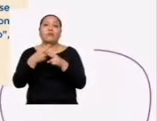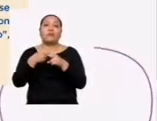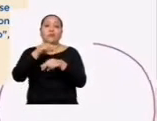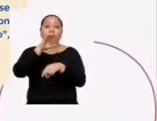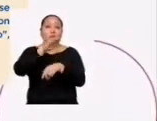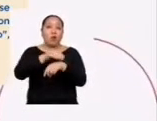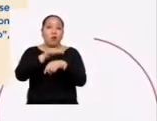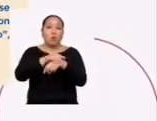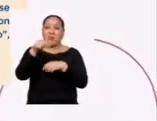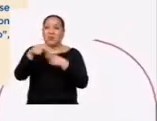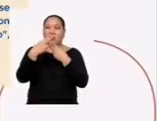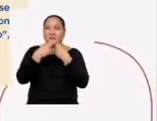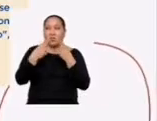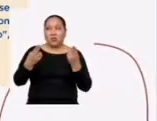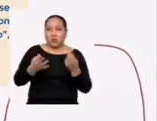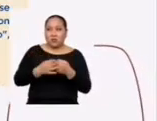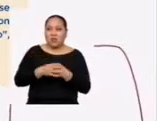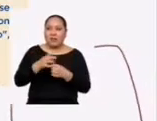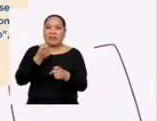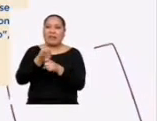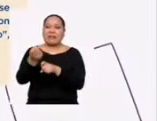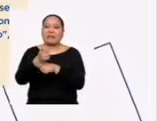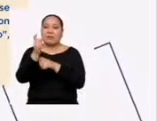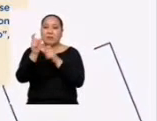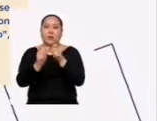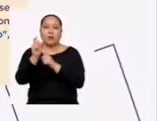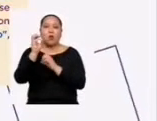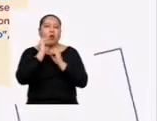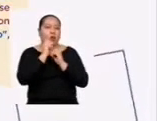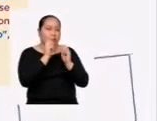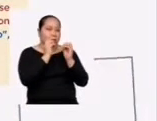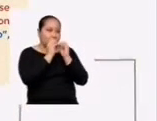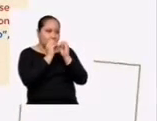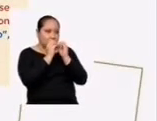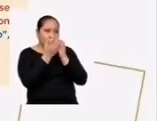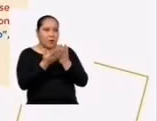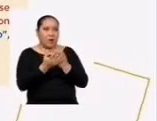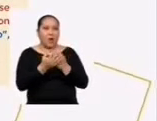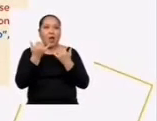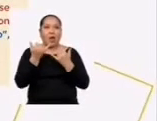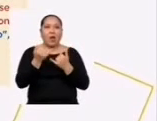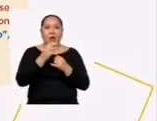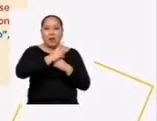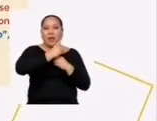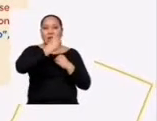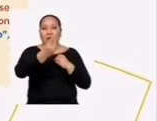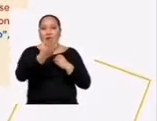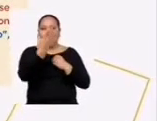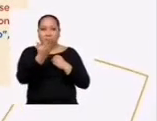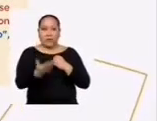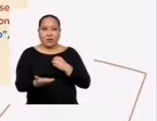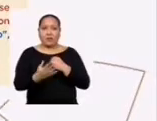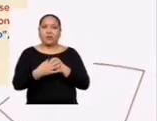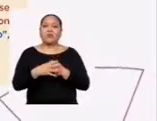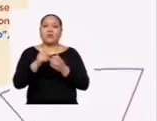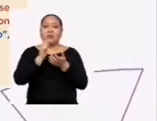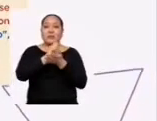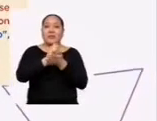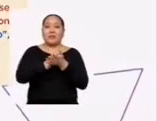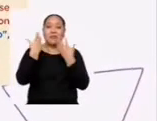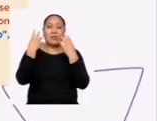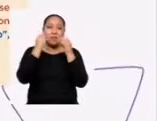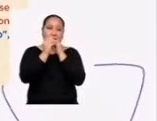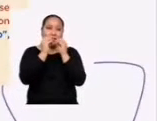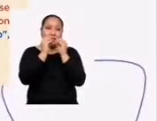personas. Ok, modifiquemos. Como ves, ahora en el lado derecho el texto ya está